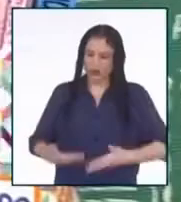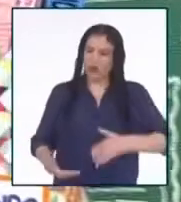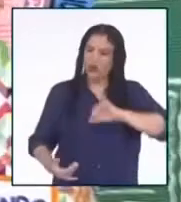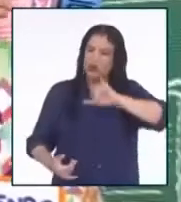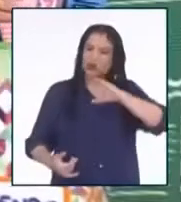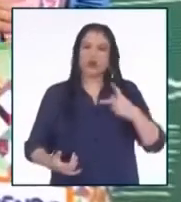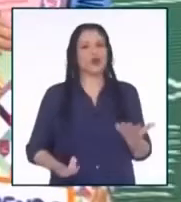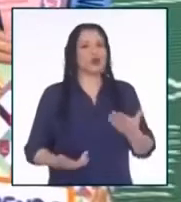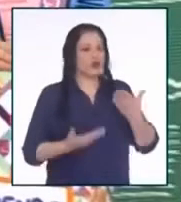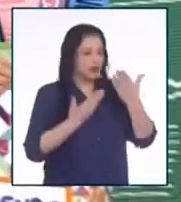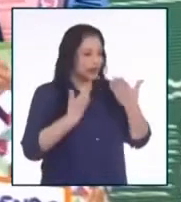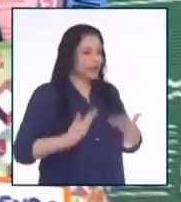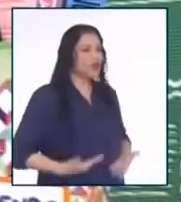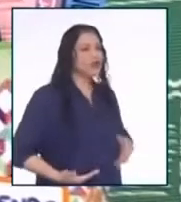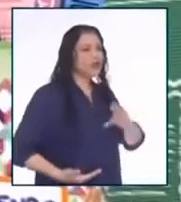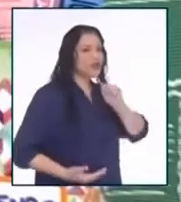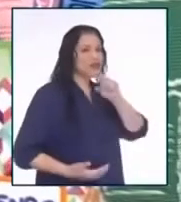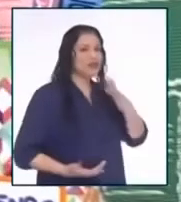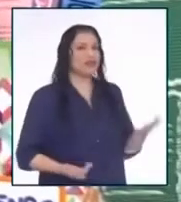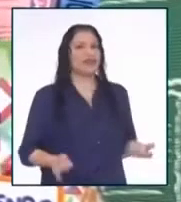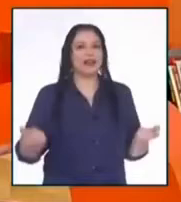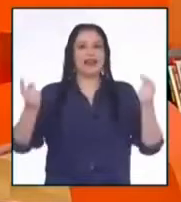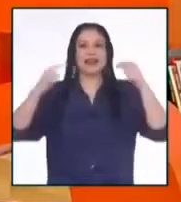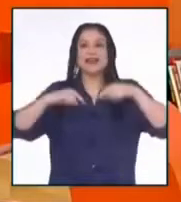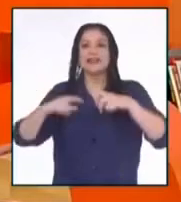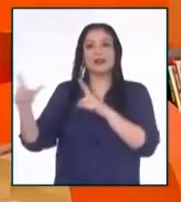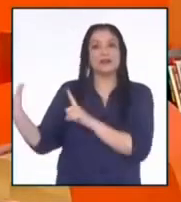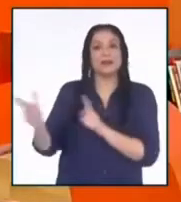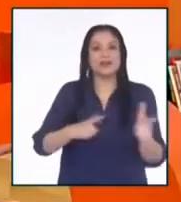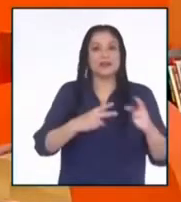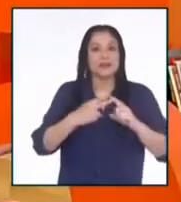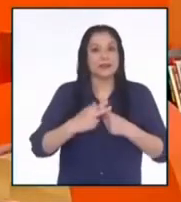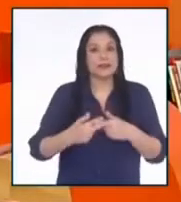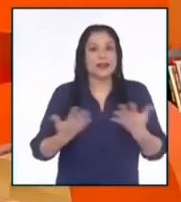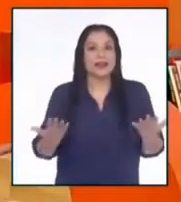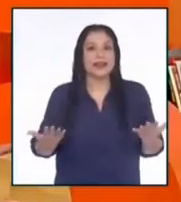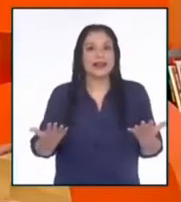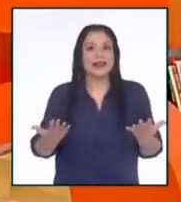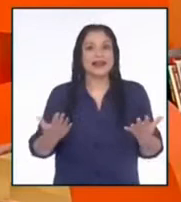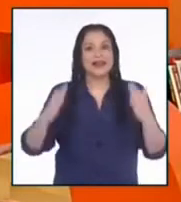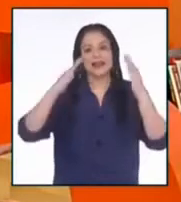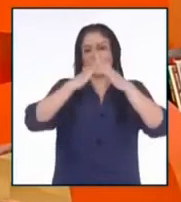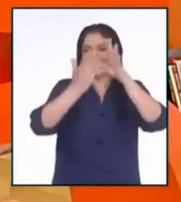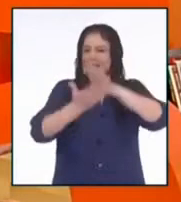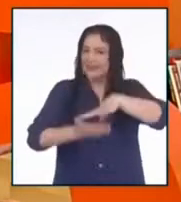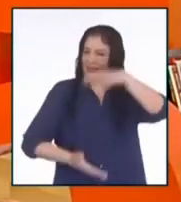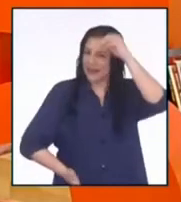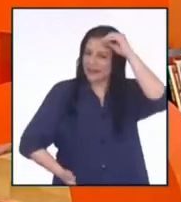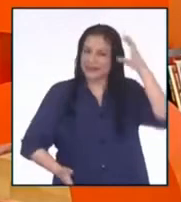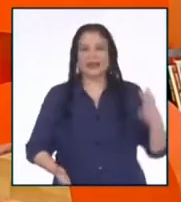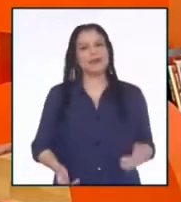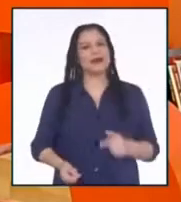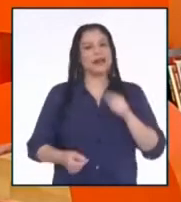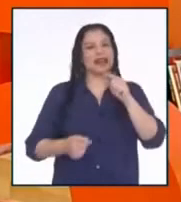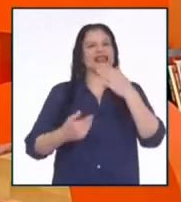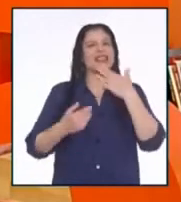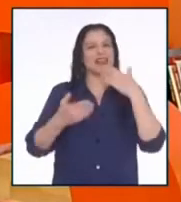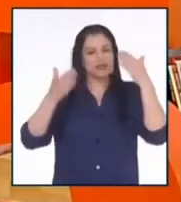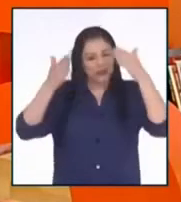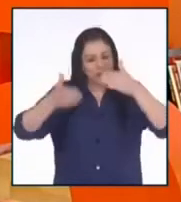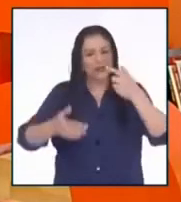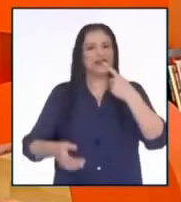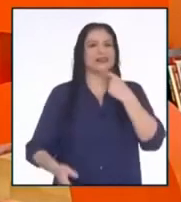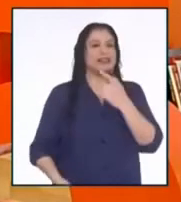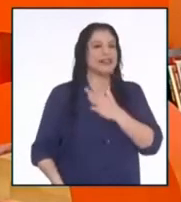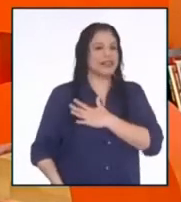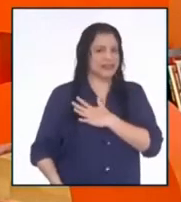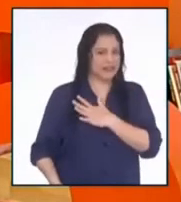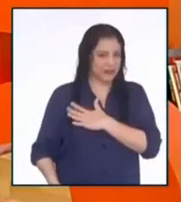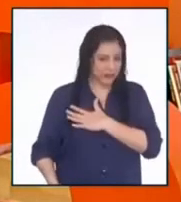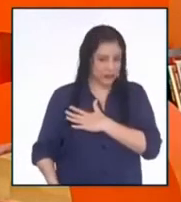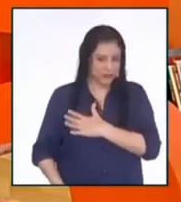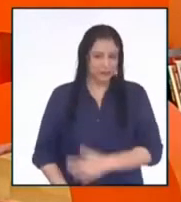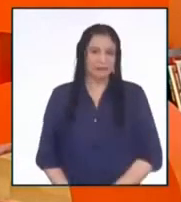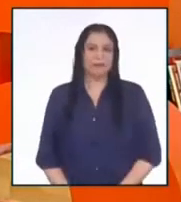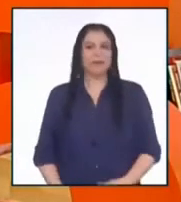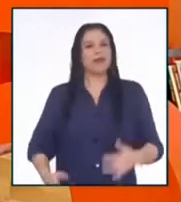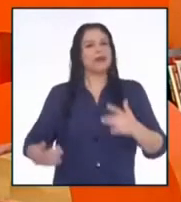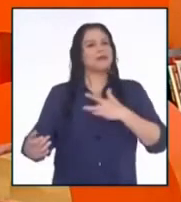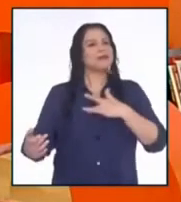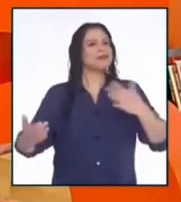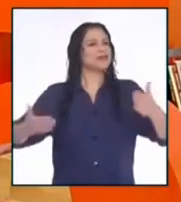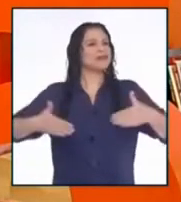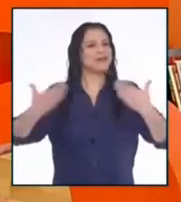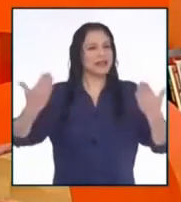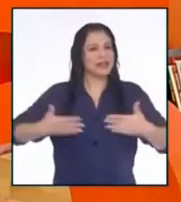Bejar. Y yo soy Stephanie Orue y ya estamos listos para empezar aquí en Aprendo en Casa para Quinto de Secundaria. Estoy